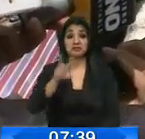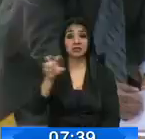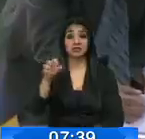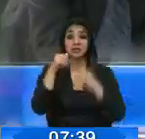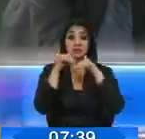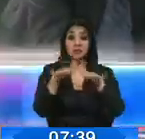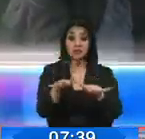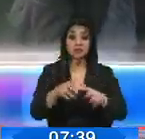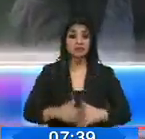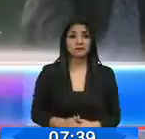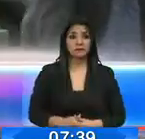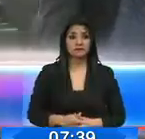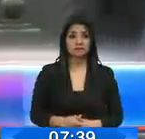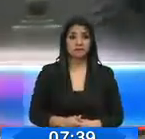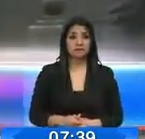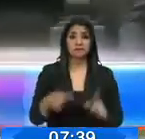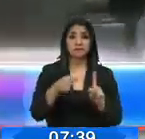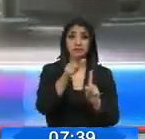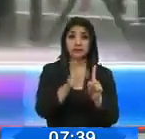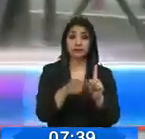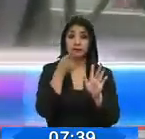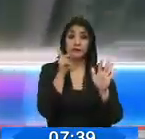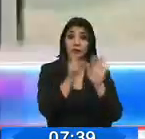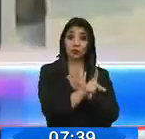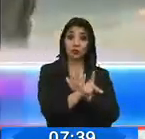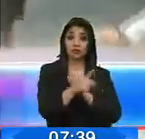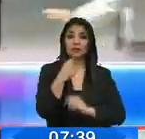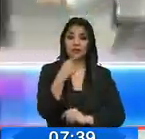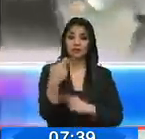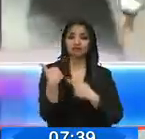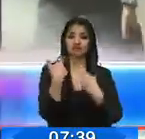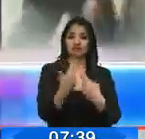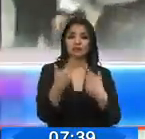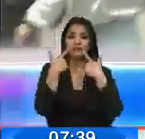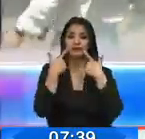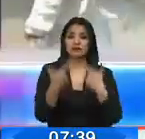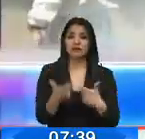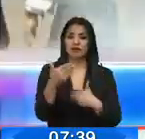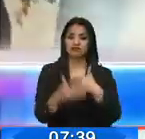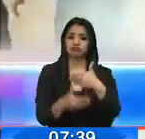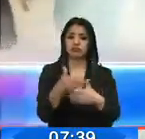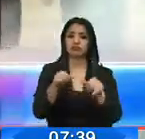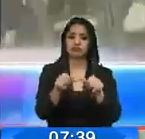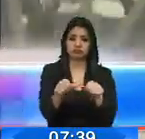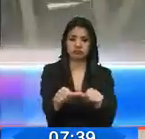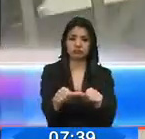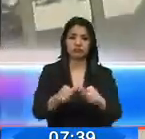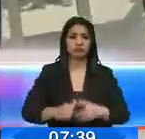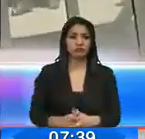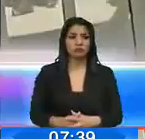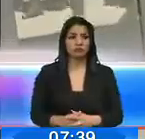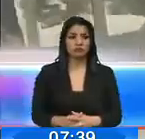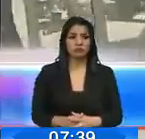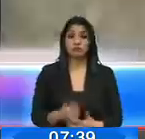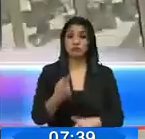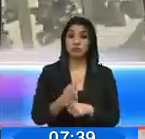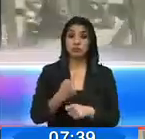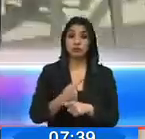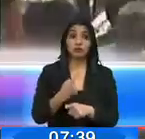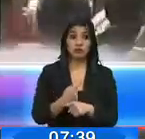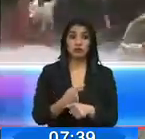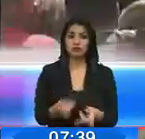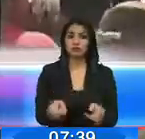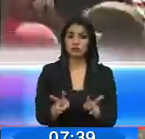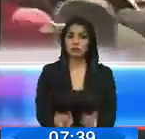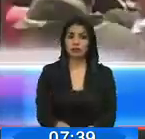30S. Fidel Araujo, uno de los denunciantes, manifestó que está en manos de la Fiscalía llevar adelante estos procesos. Dentro de esta causa, afirmó, también